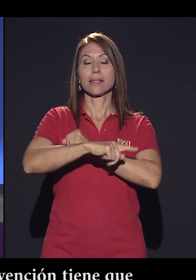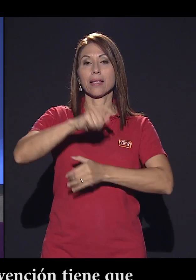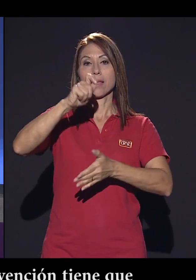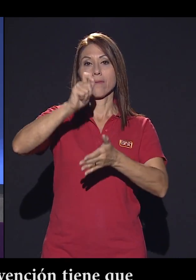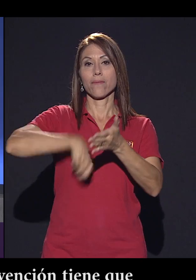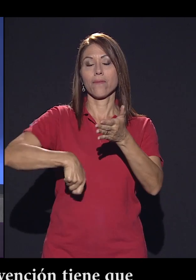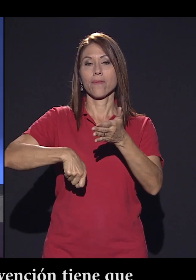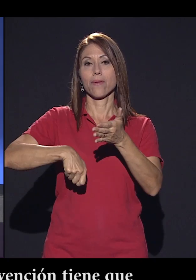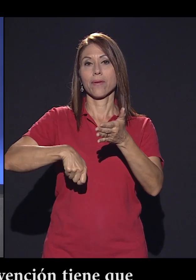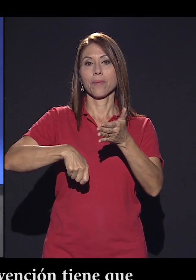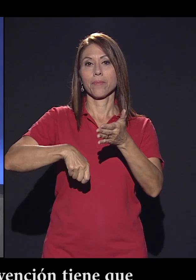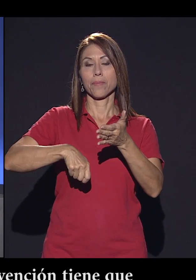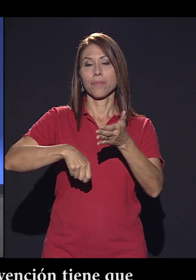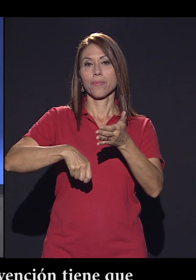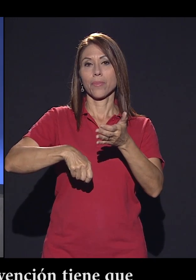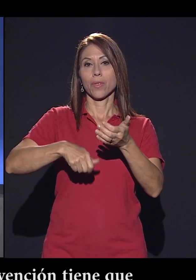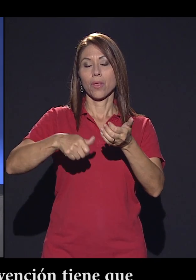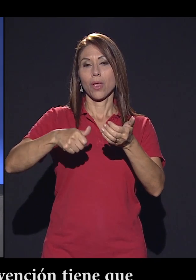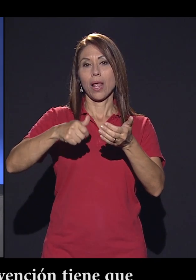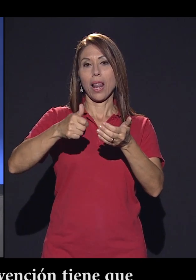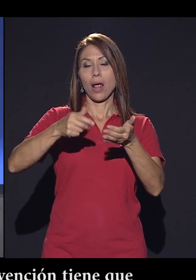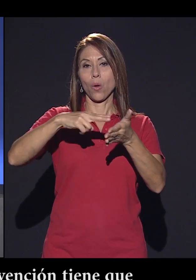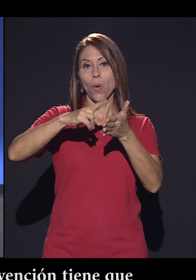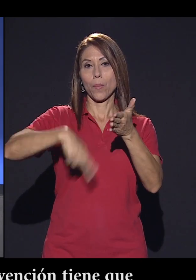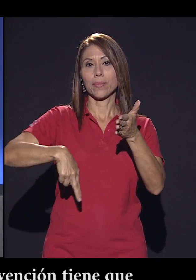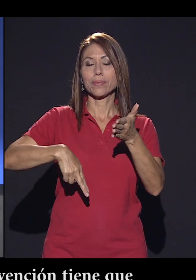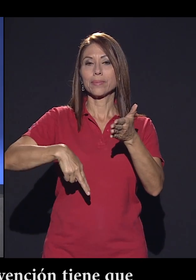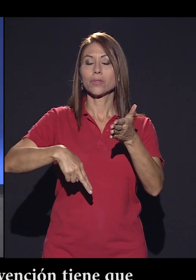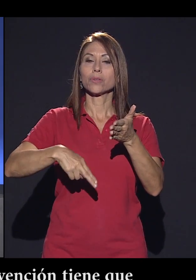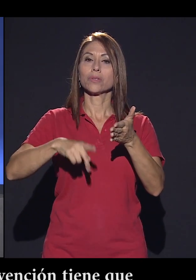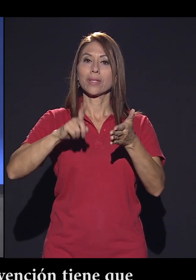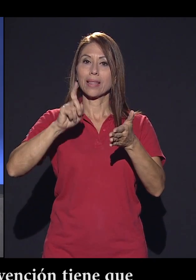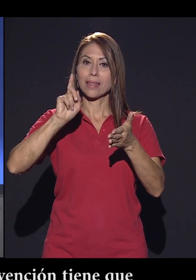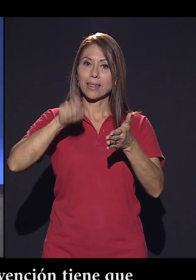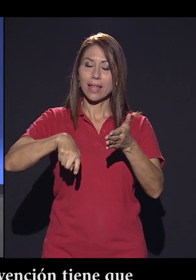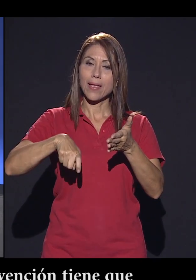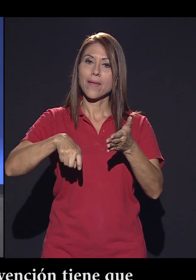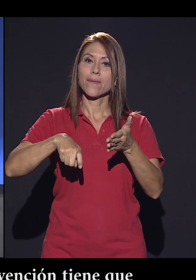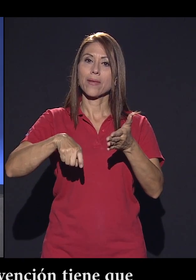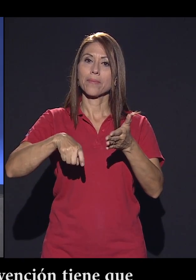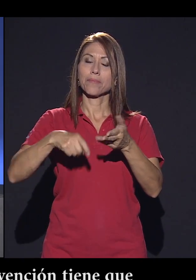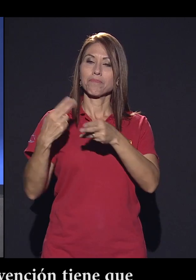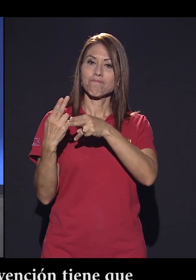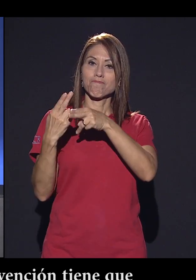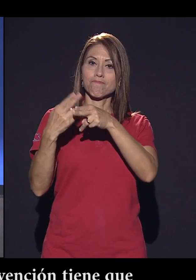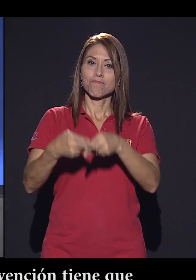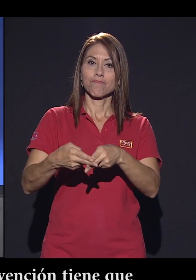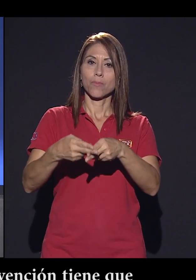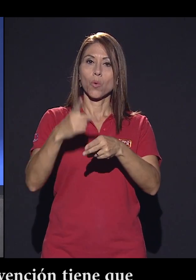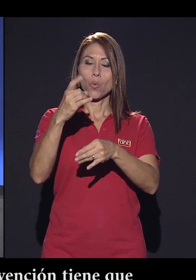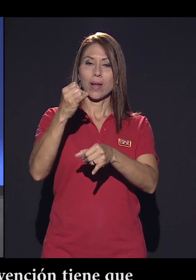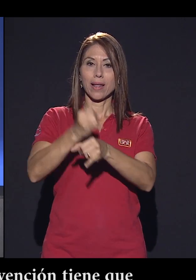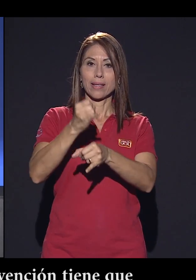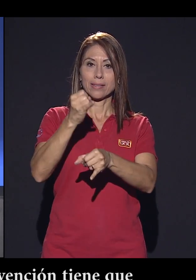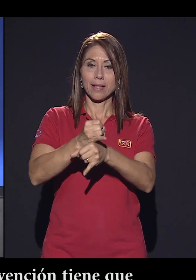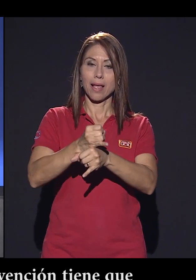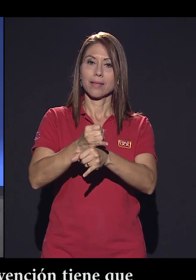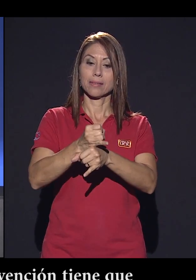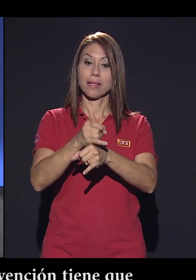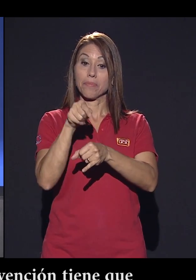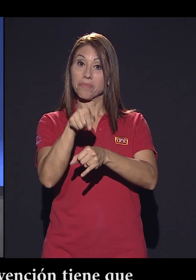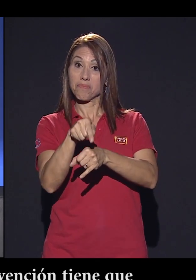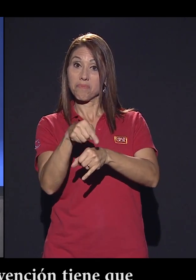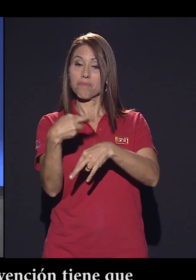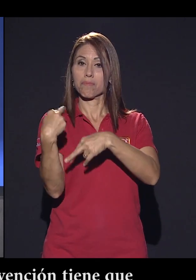Estado que firma la Convención tiene que designar una instancia